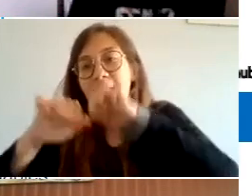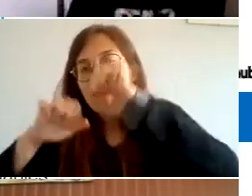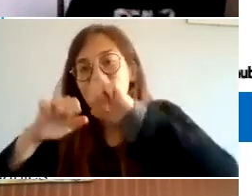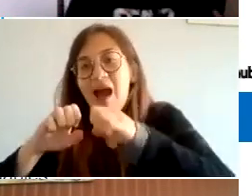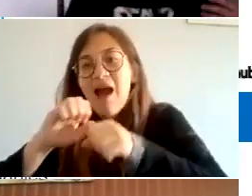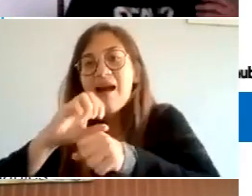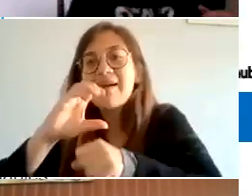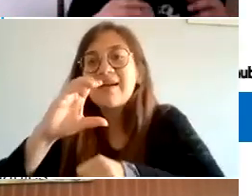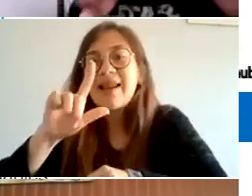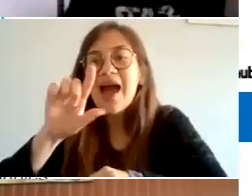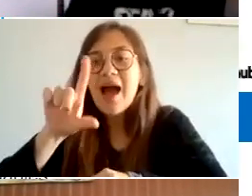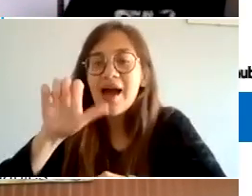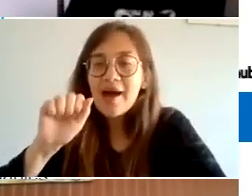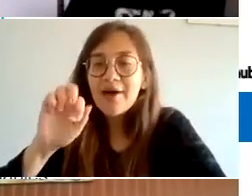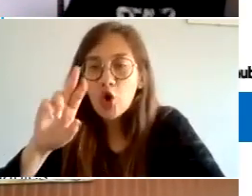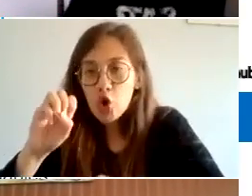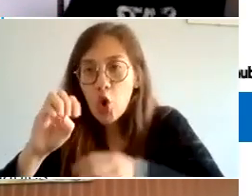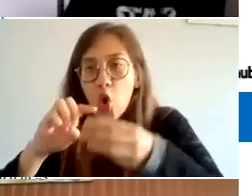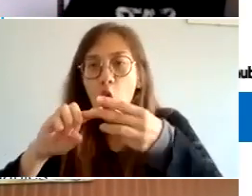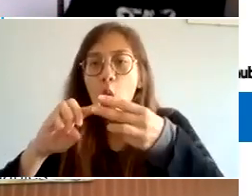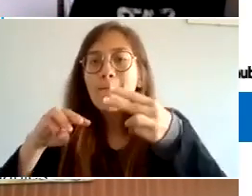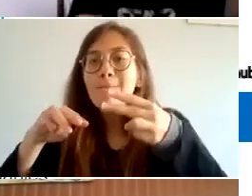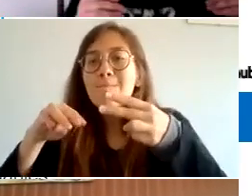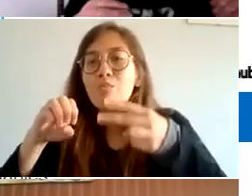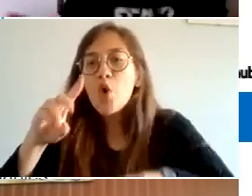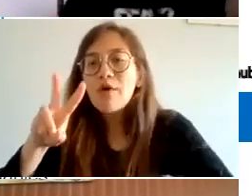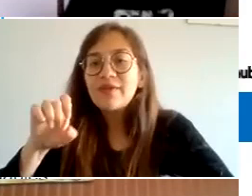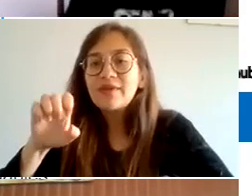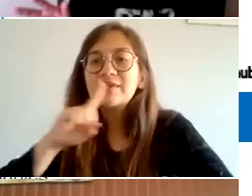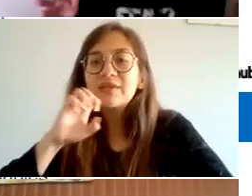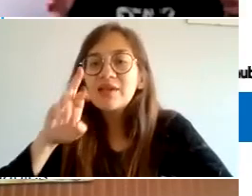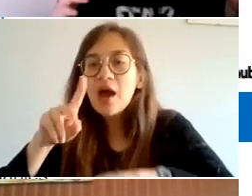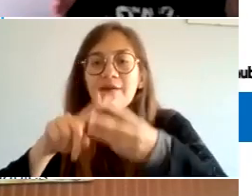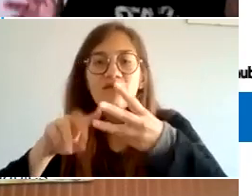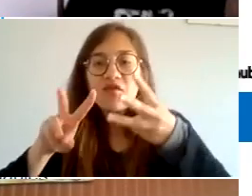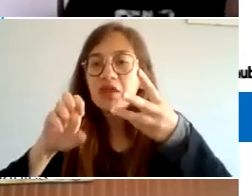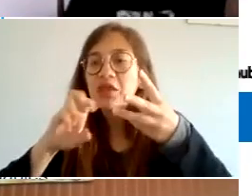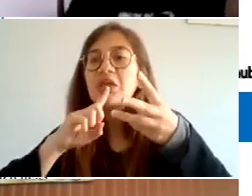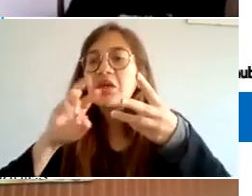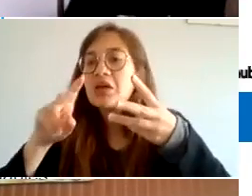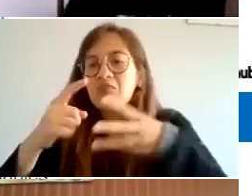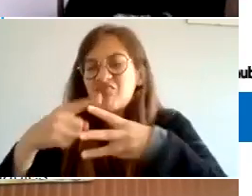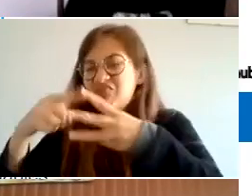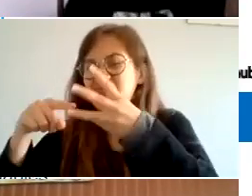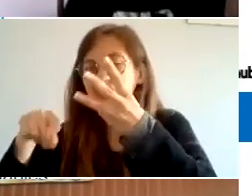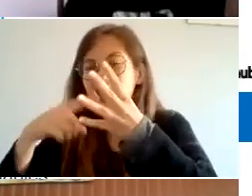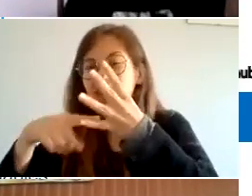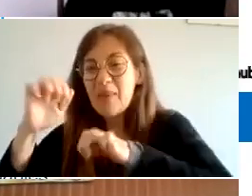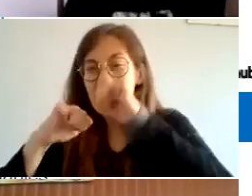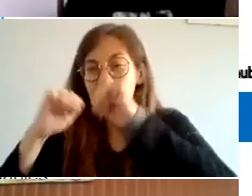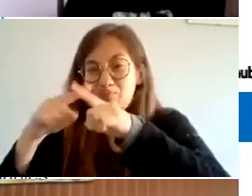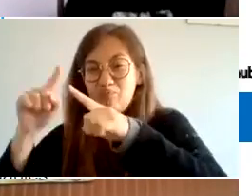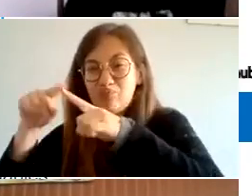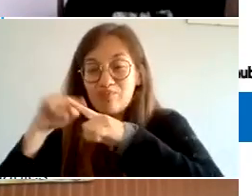ellas, BTR y todas las demás que existen que entregan y que cubren esto territorialmente, ¿ya?